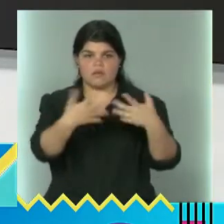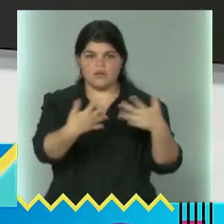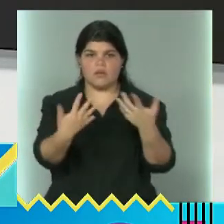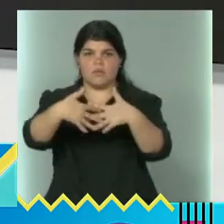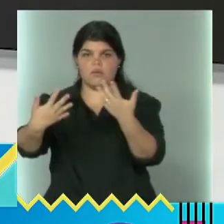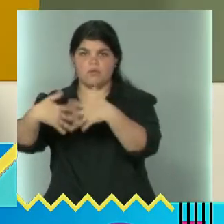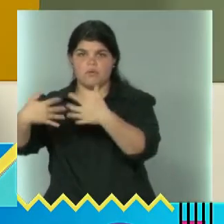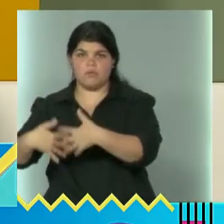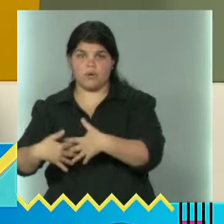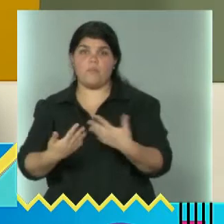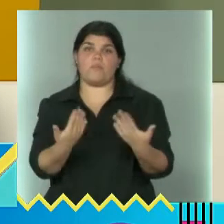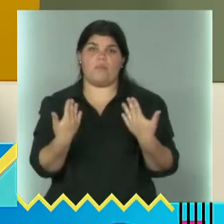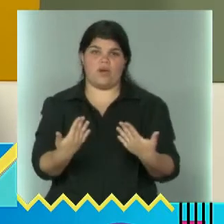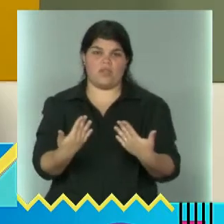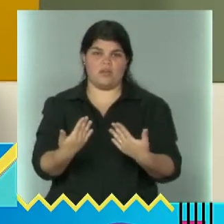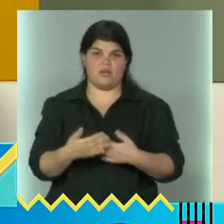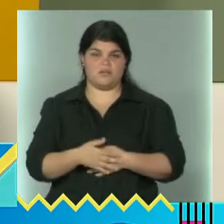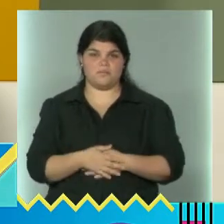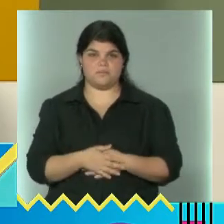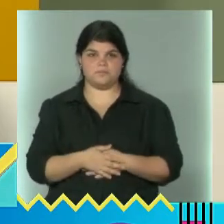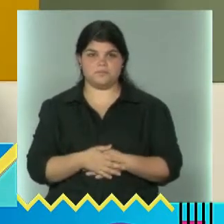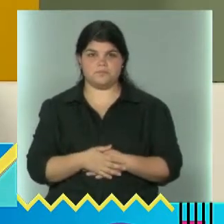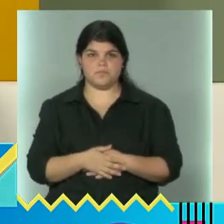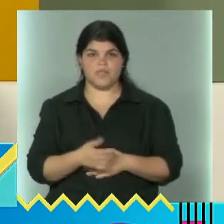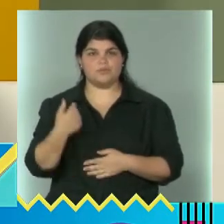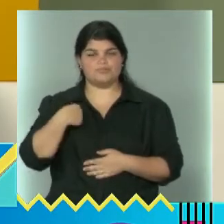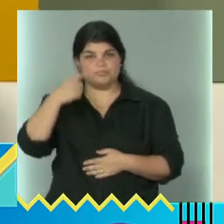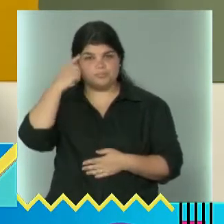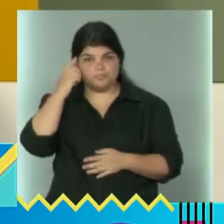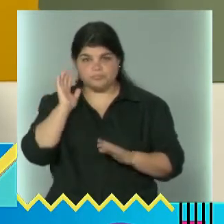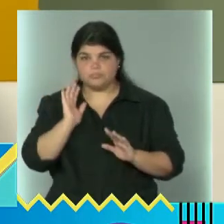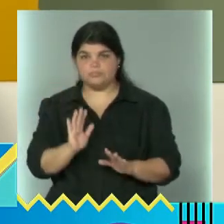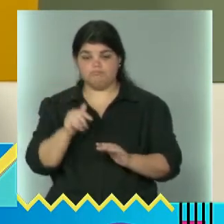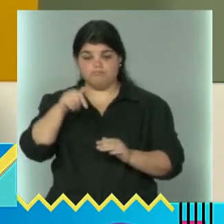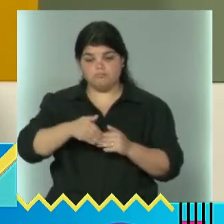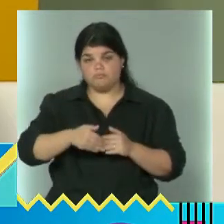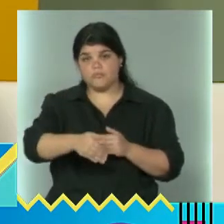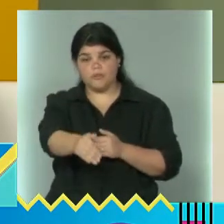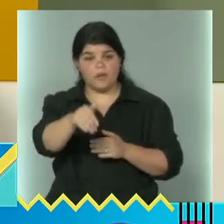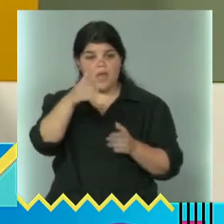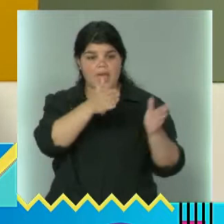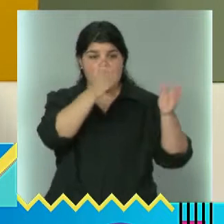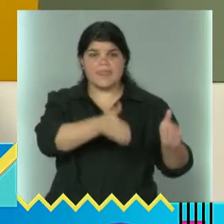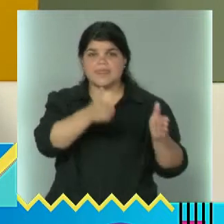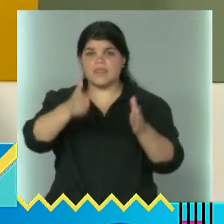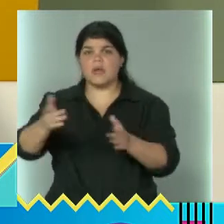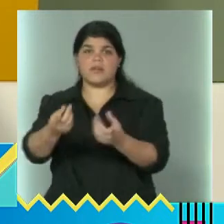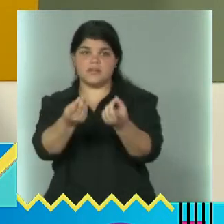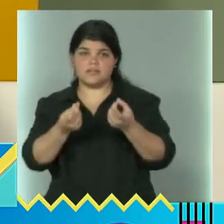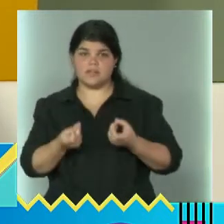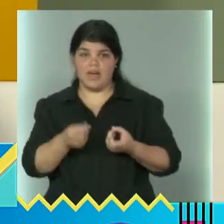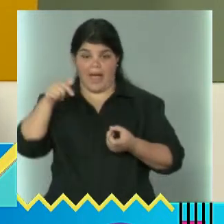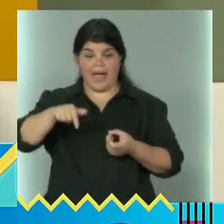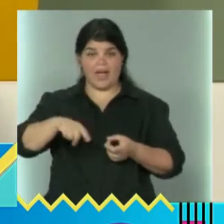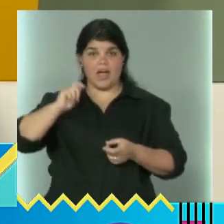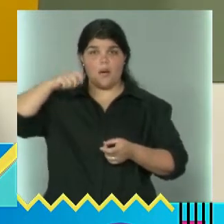corrientes y demás. Me parece que todavía estamos en una etapa en la que necesitamos distinguir. Estamos en este programa porque todavía